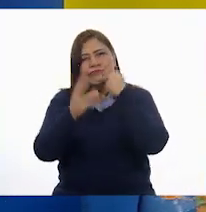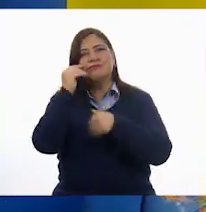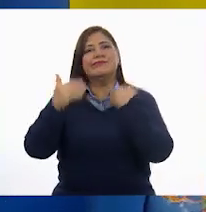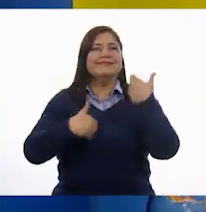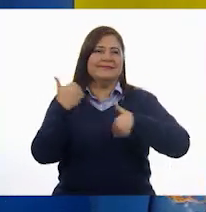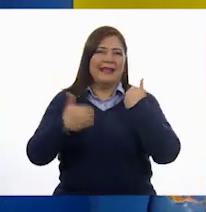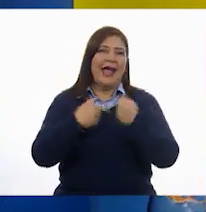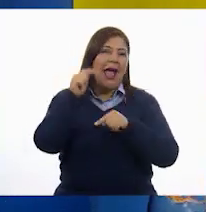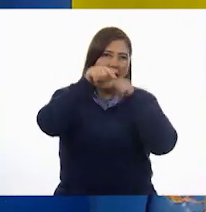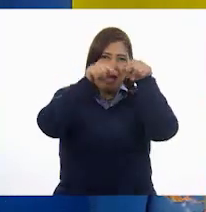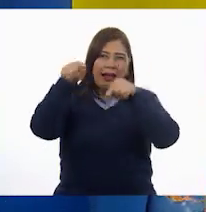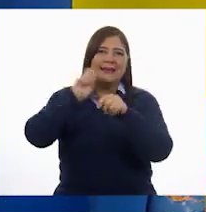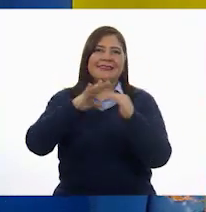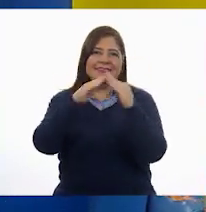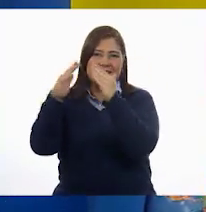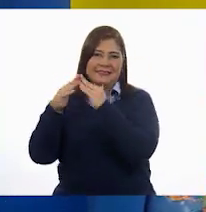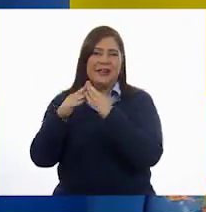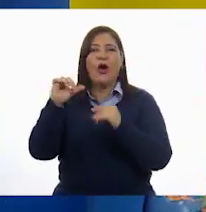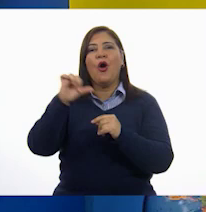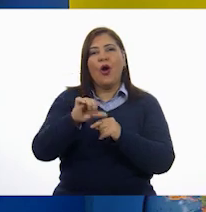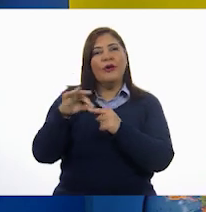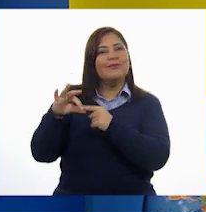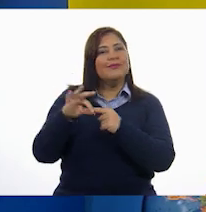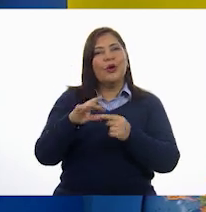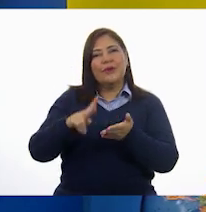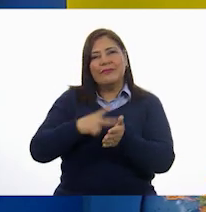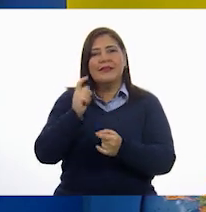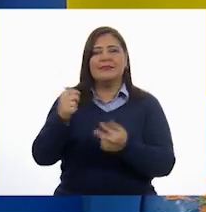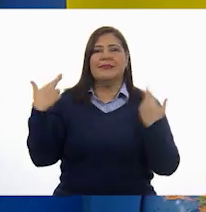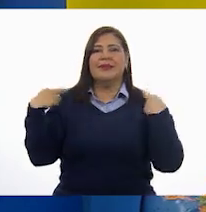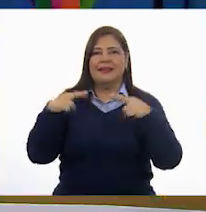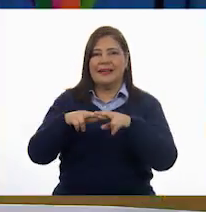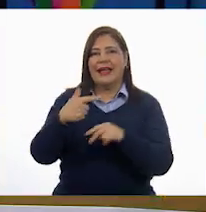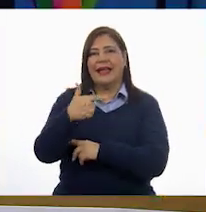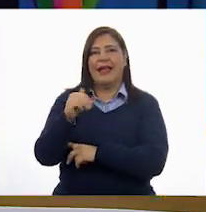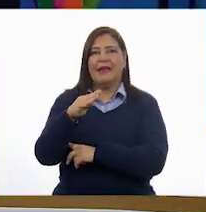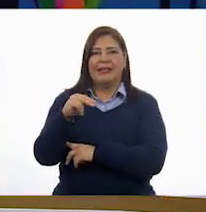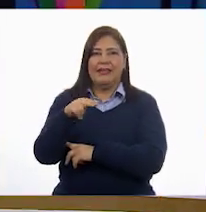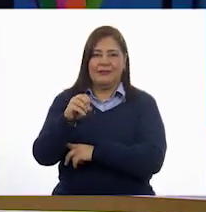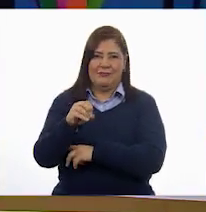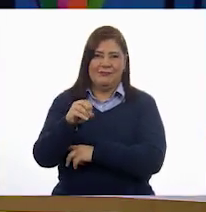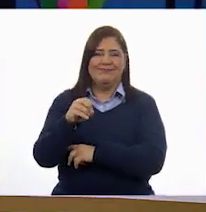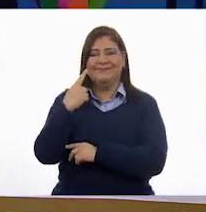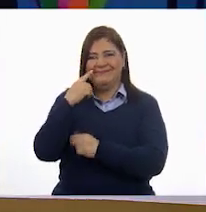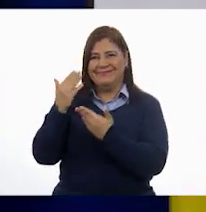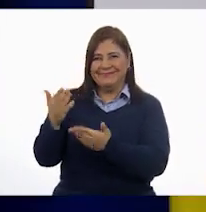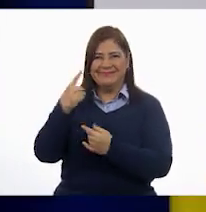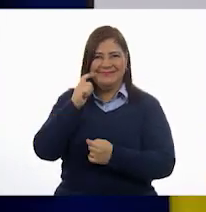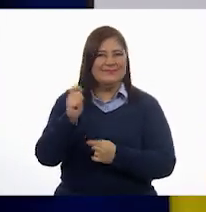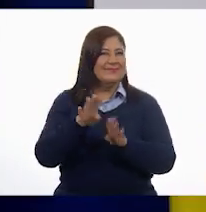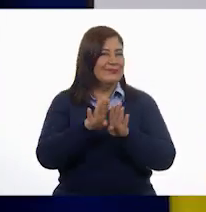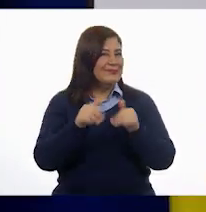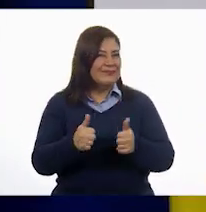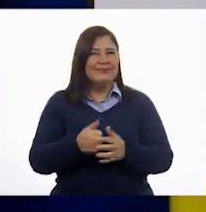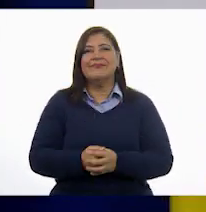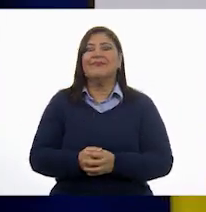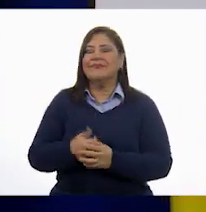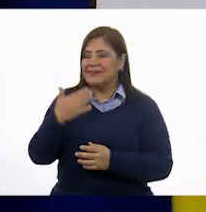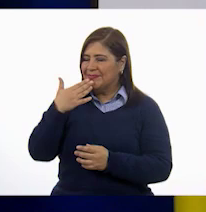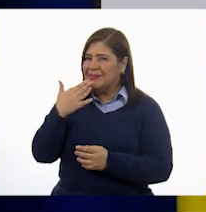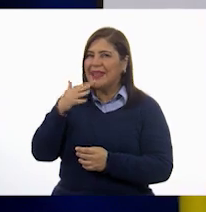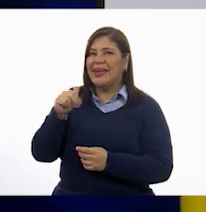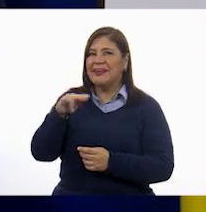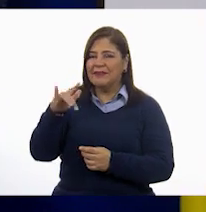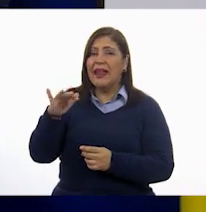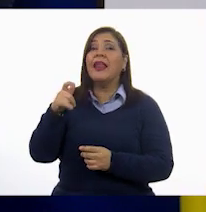divertirnos desde nuestros hogares. Y hoy de nuevo está con nosotros el profesor Gabino Sánchez. Profesor Gabino, ¿cómo estamos? Muy bien, Aníbal, muy bien.